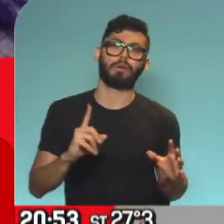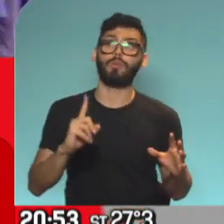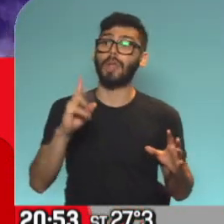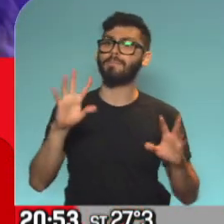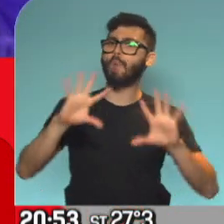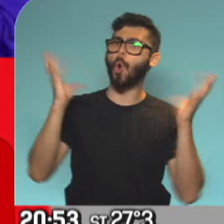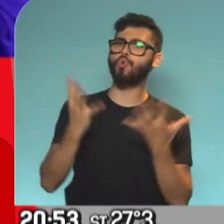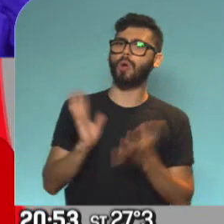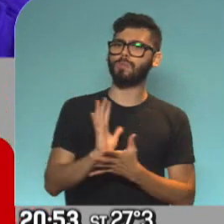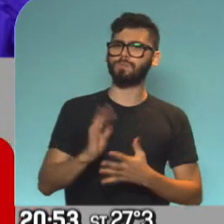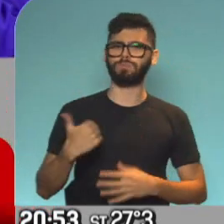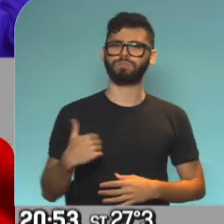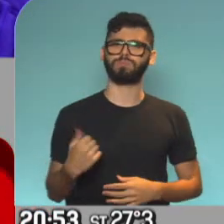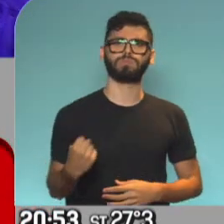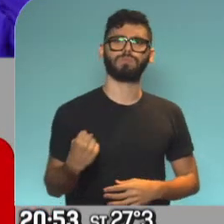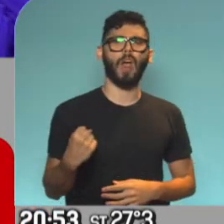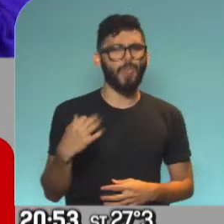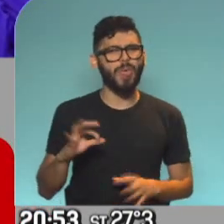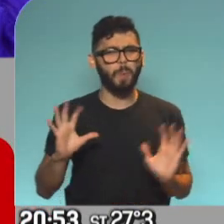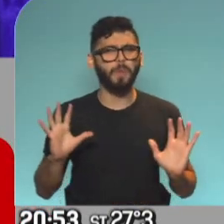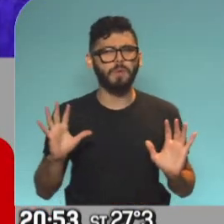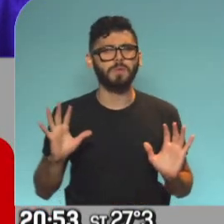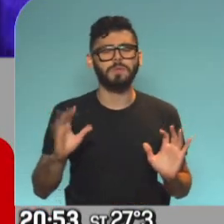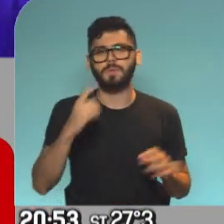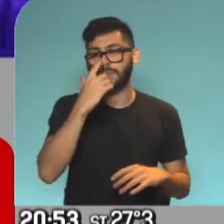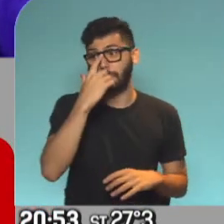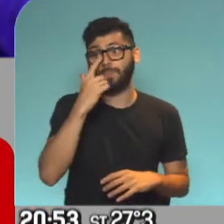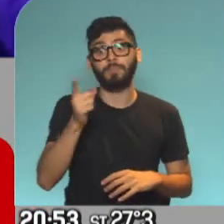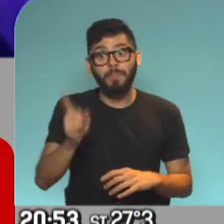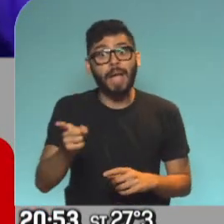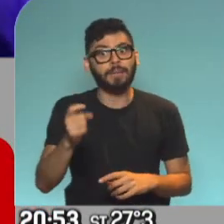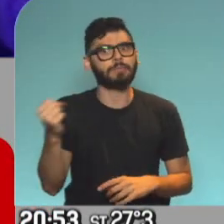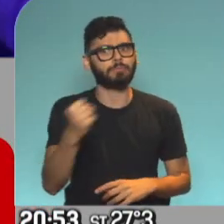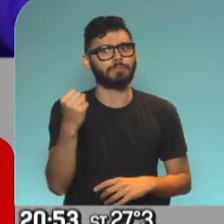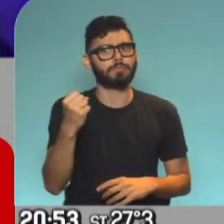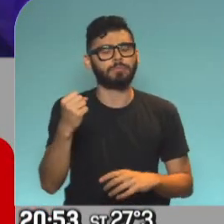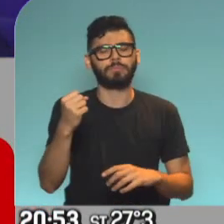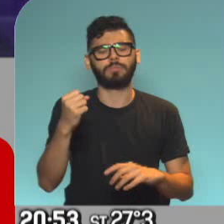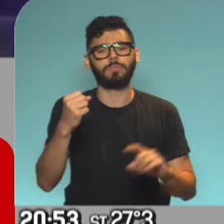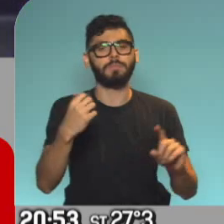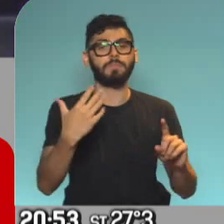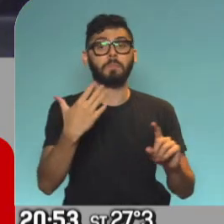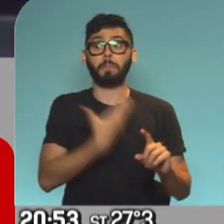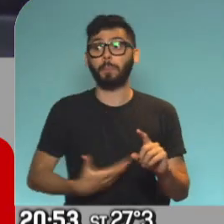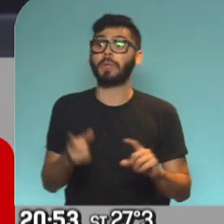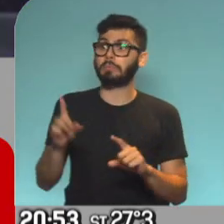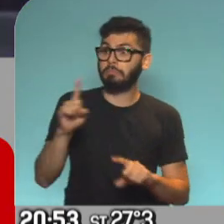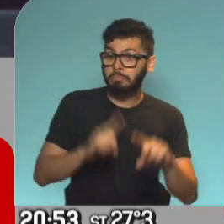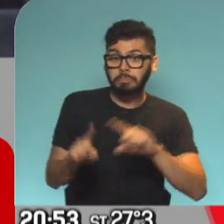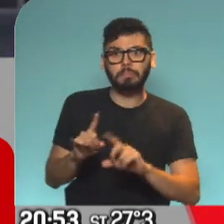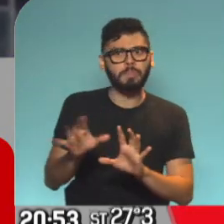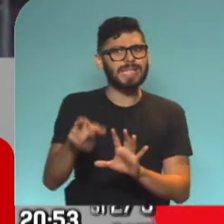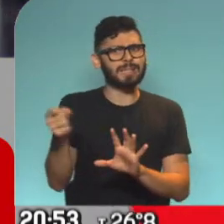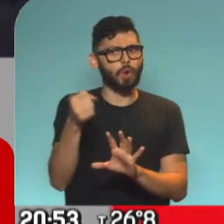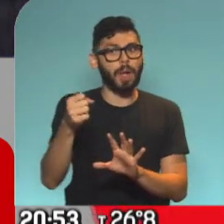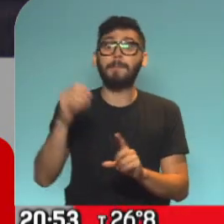mundo. En ese sentido, me parece que es fundamental también lo que viene haciendo el presidente Y fundamentalmente